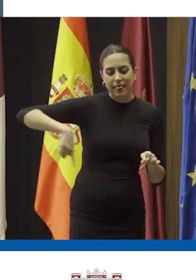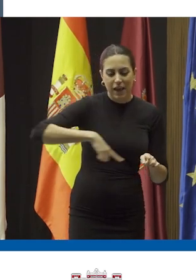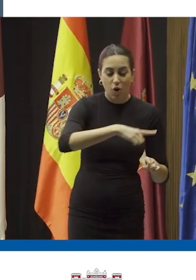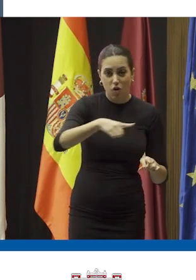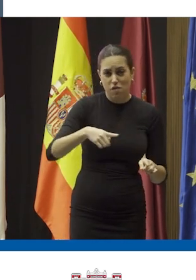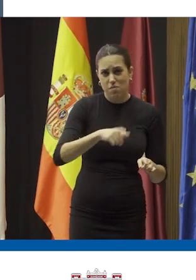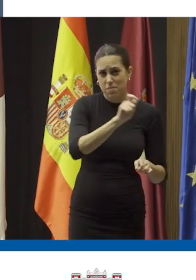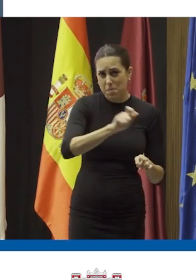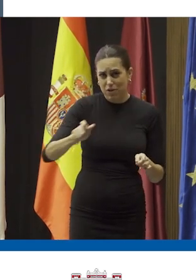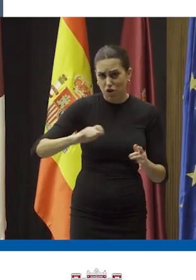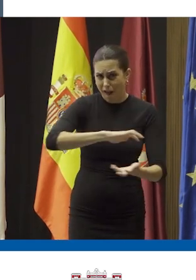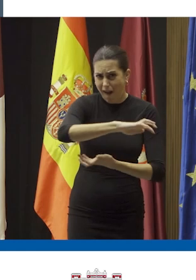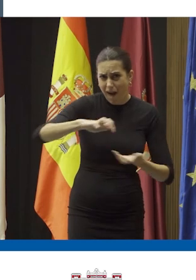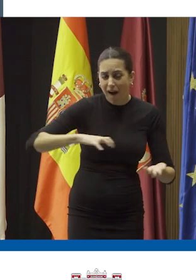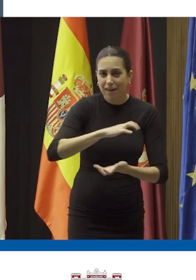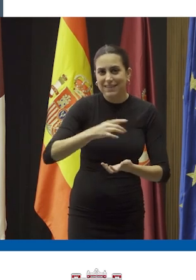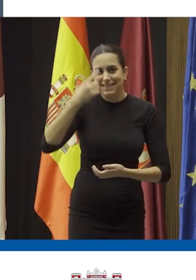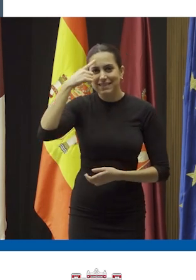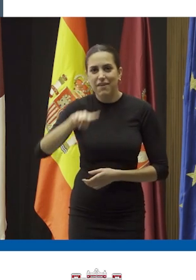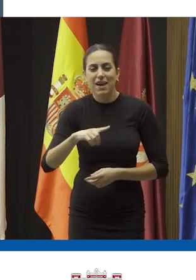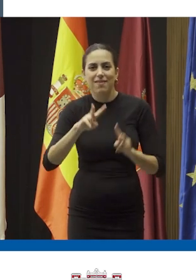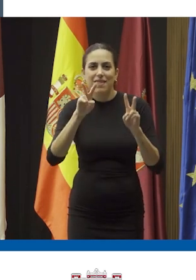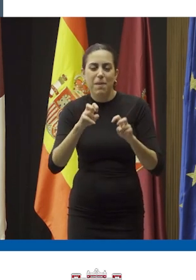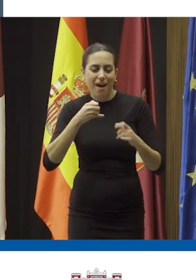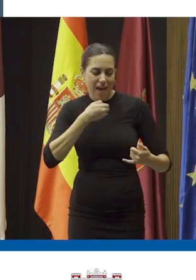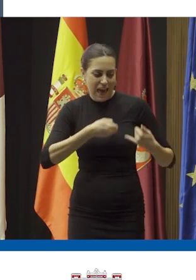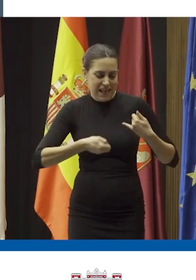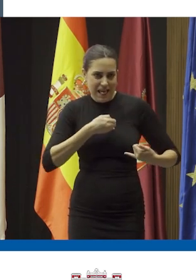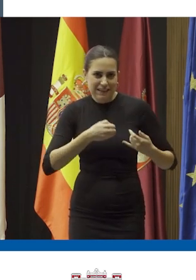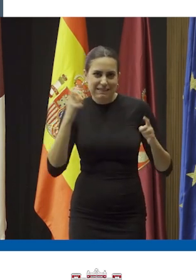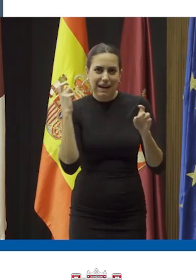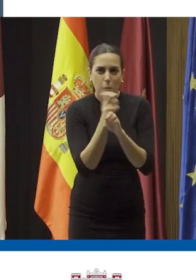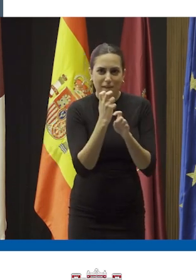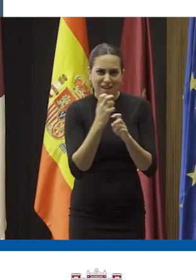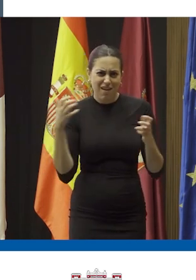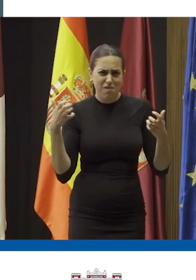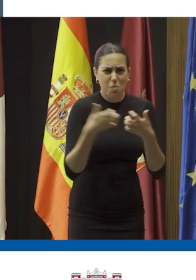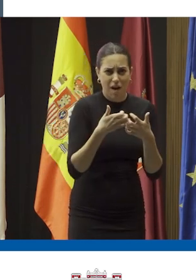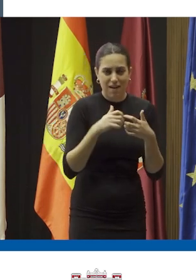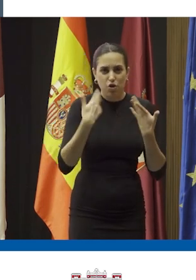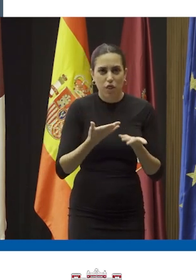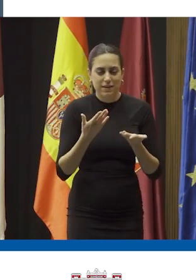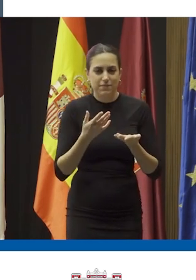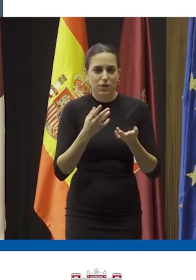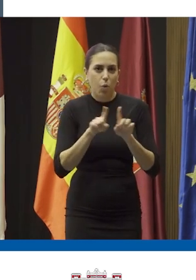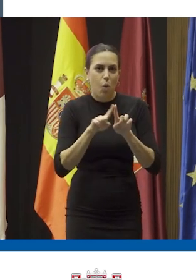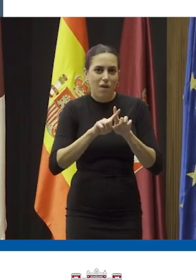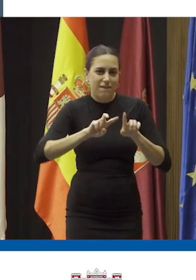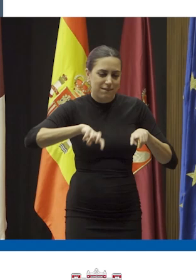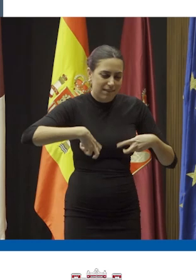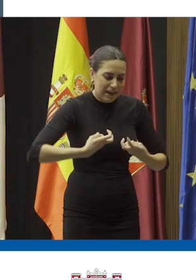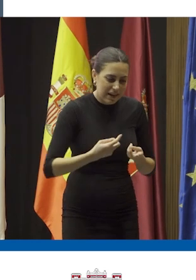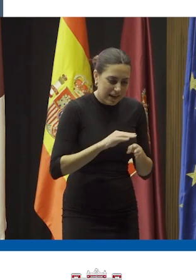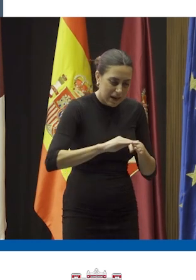un gran conocedor de las heridas quirúrgicas traumáticas y, en consecuencia, su intento de reparación.